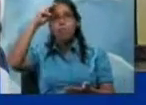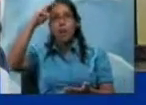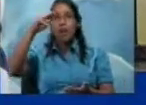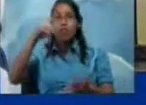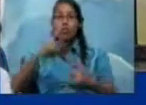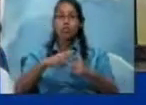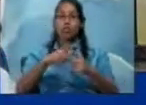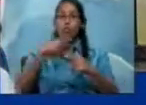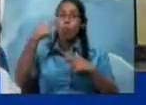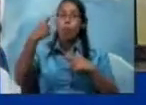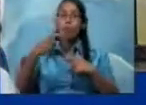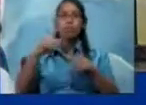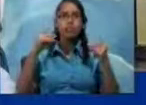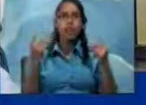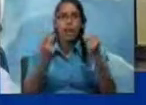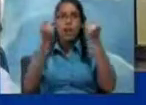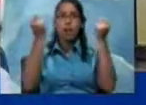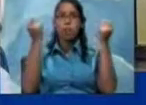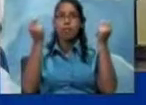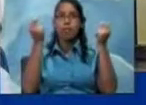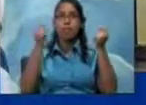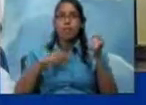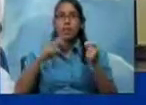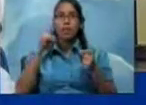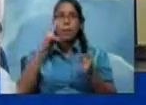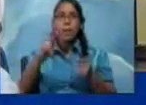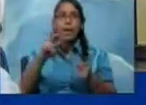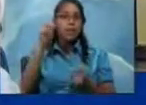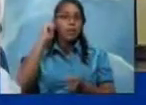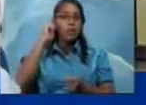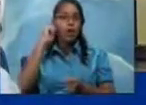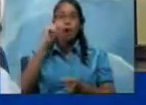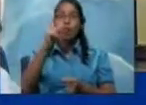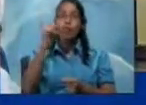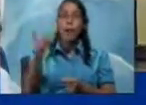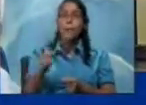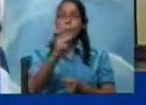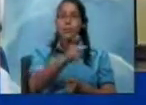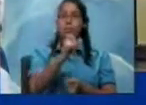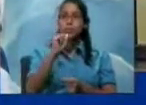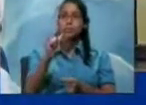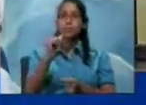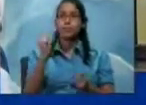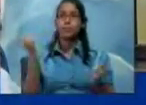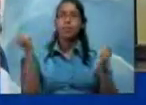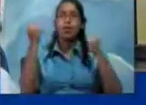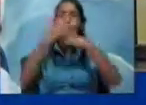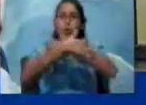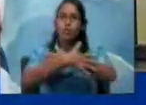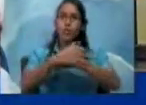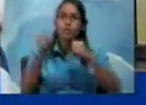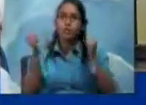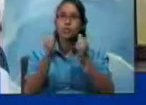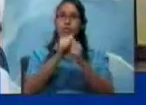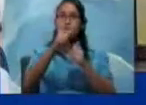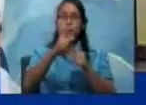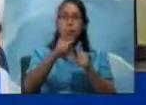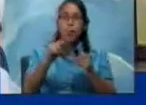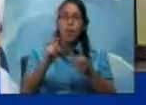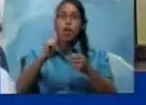de repente ve ella a una persona y lo confundió con el